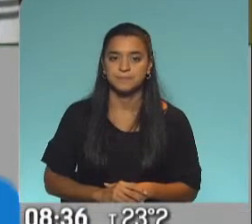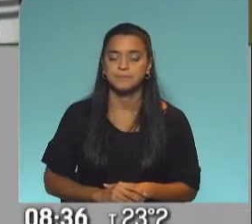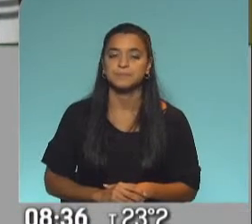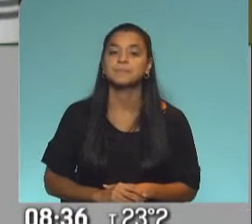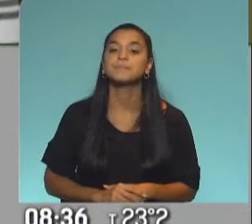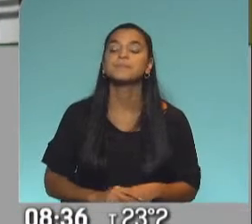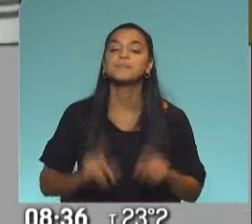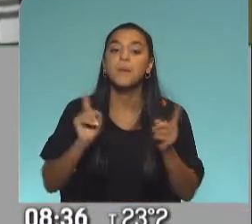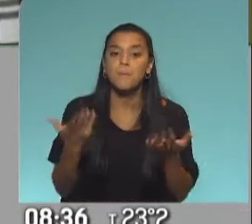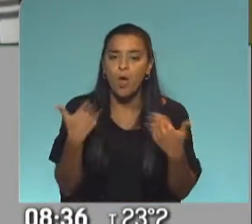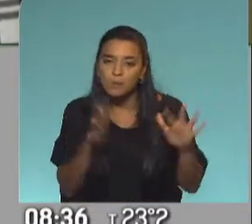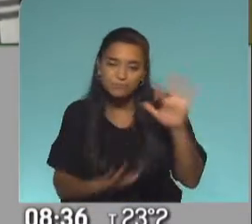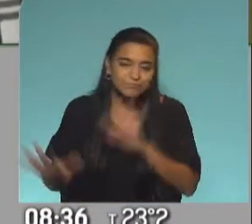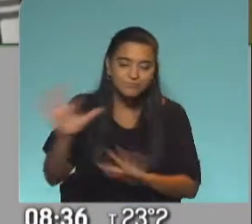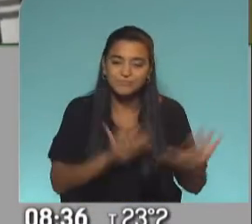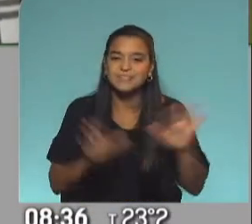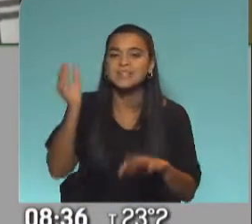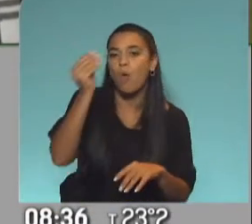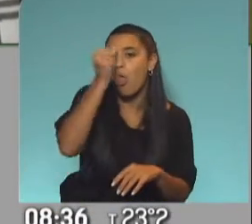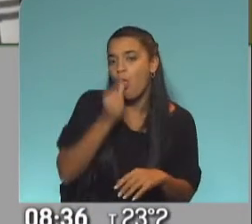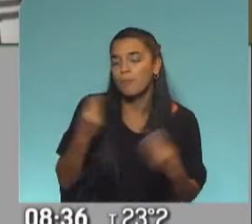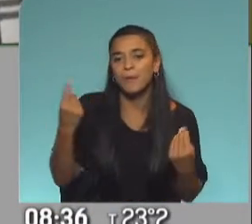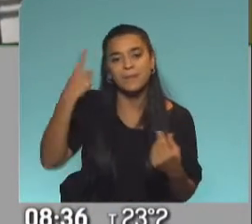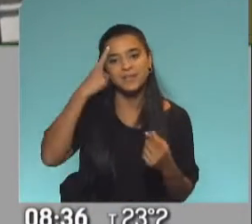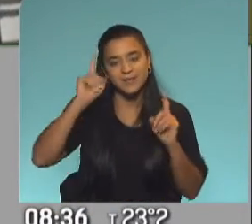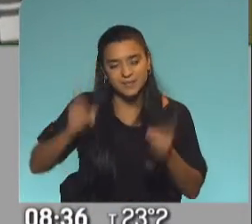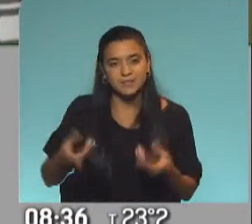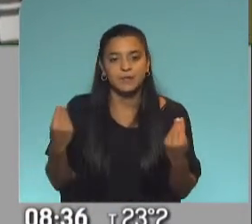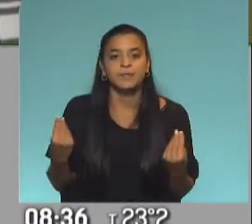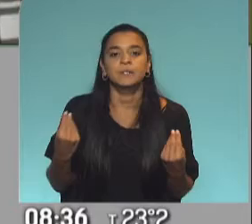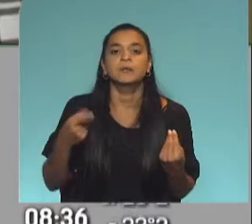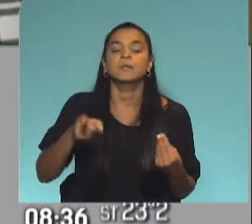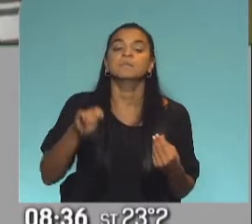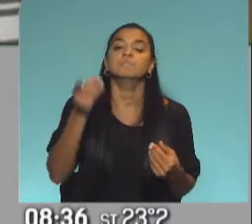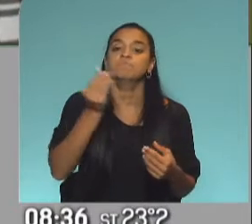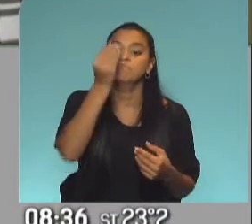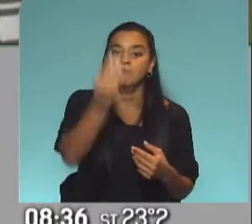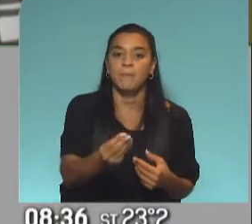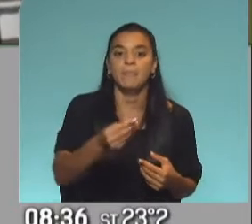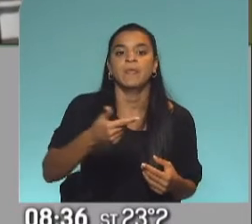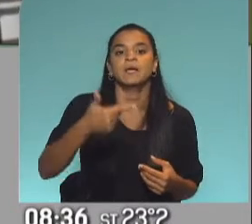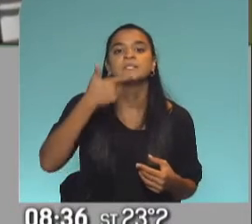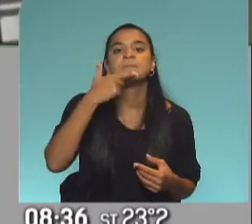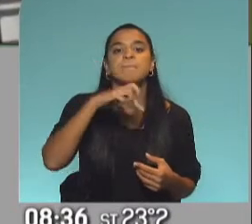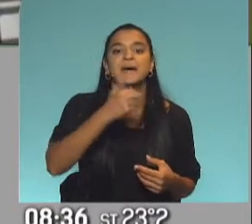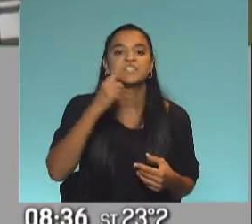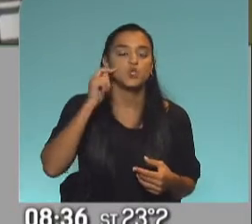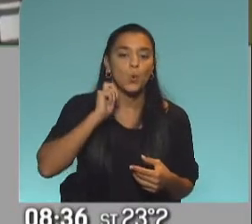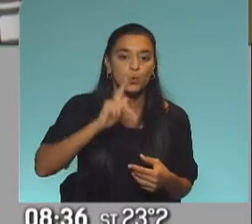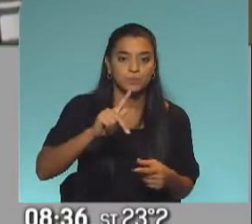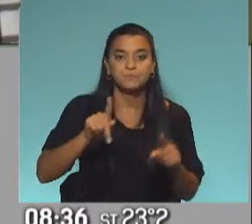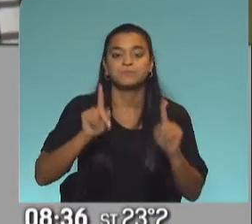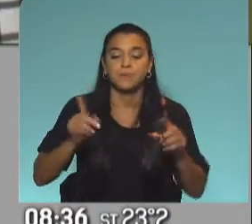Ale, y podemos ir armando la agenda del fin de semana pensando también en lo que podemos hacer el sábado. El Chango Espaciuc y Tata Cedrón en